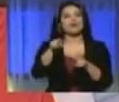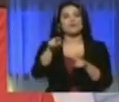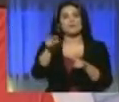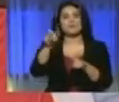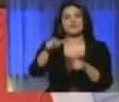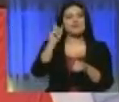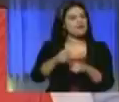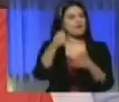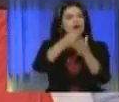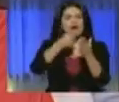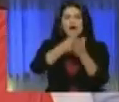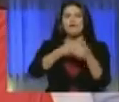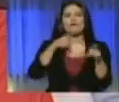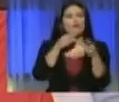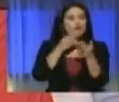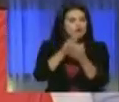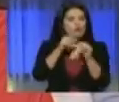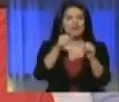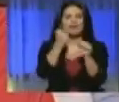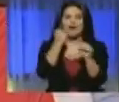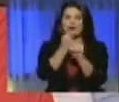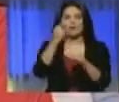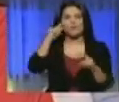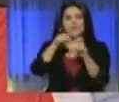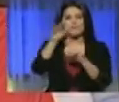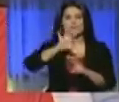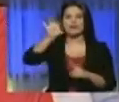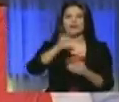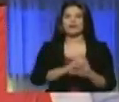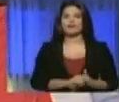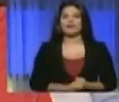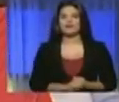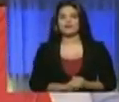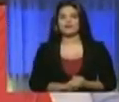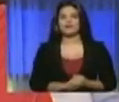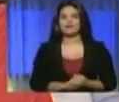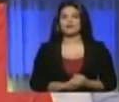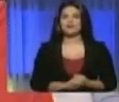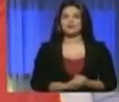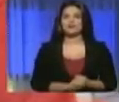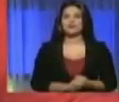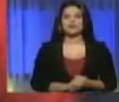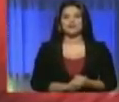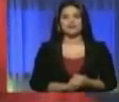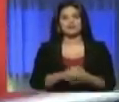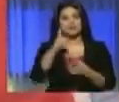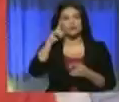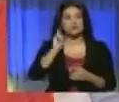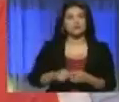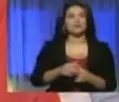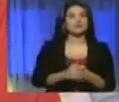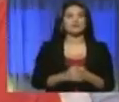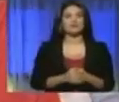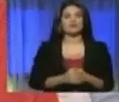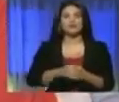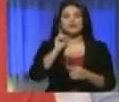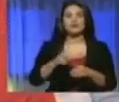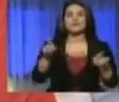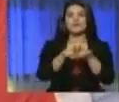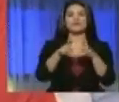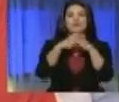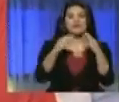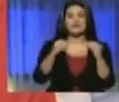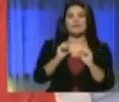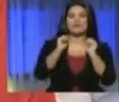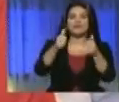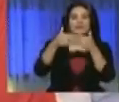seguir trabajando por la patria. Y Yolimar creo que bailó para todos nosotros el día domingo. Se deslizó en la pista y logró una marca